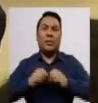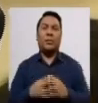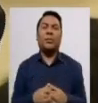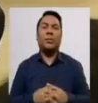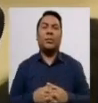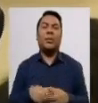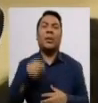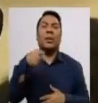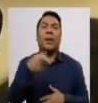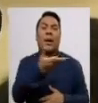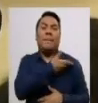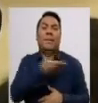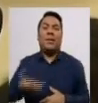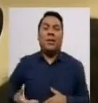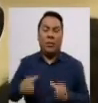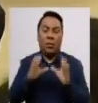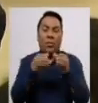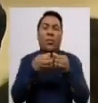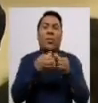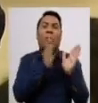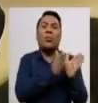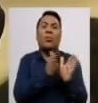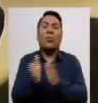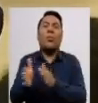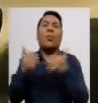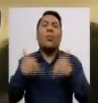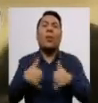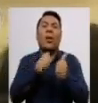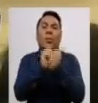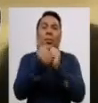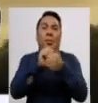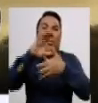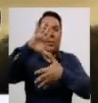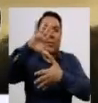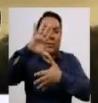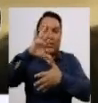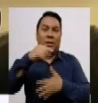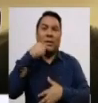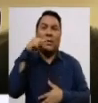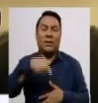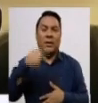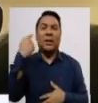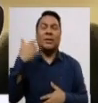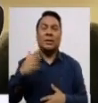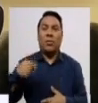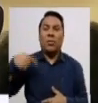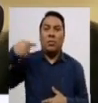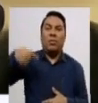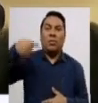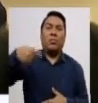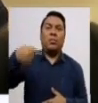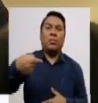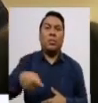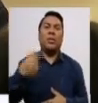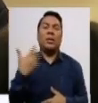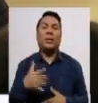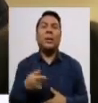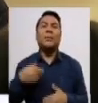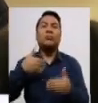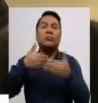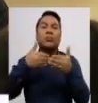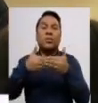El presidente del comité organizador de los Juegos Panamericanos y director ejecutivo del proyecto especial de los 18 Juegos Panamericanos y 6